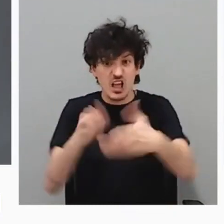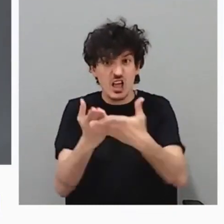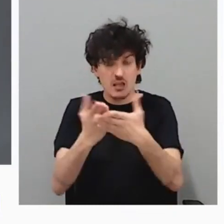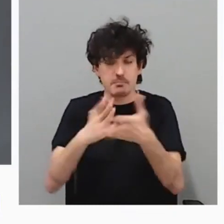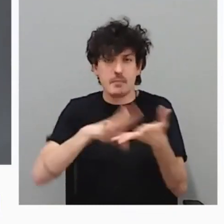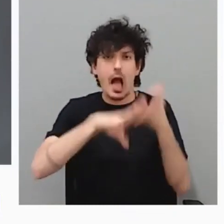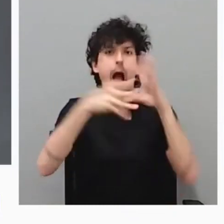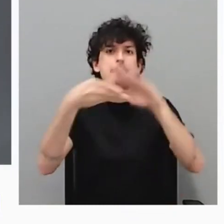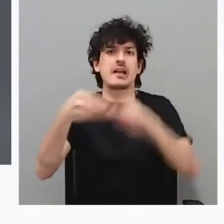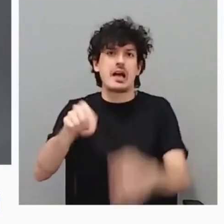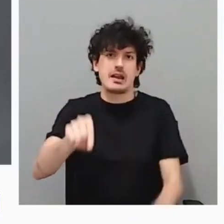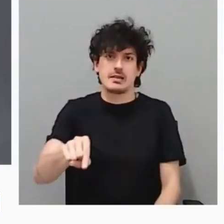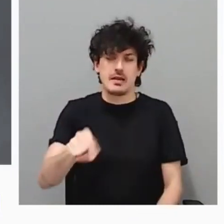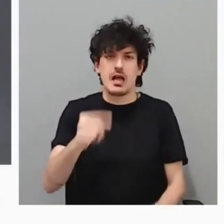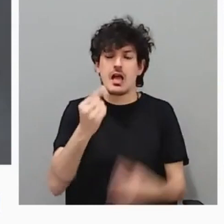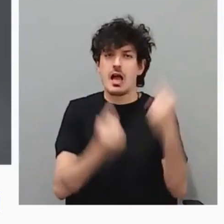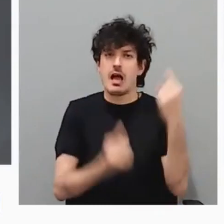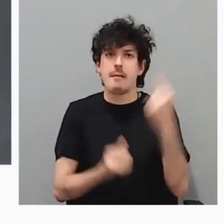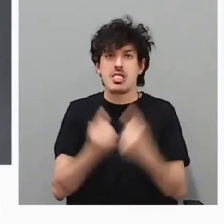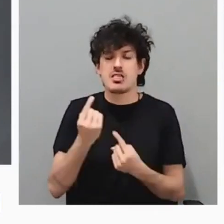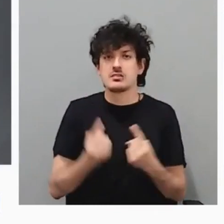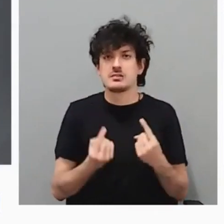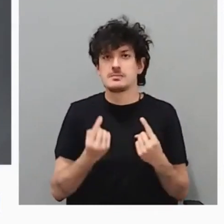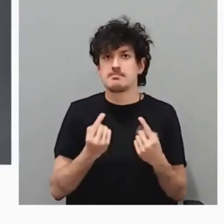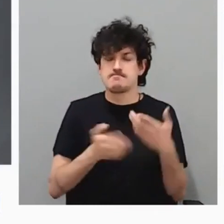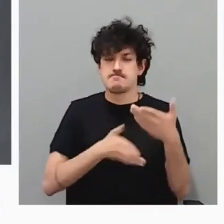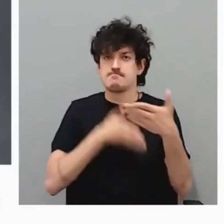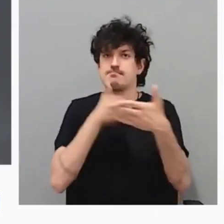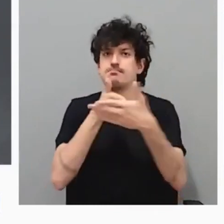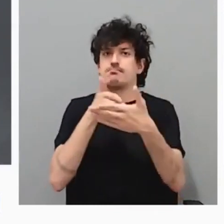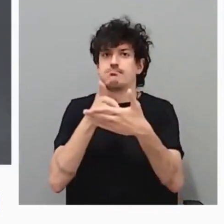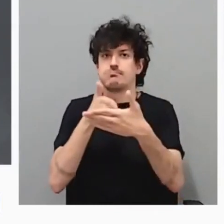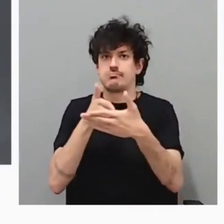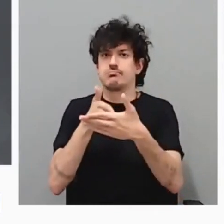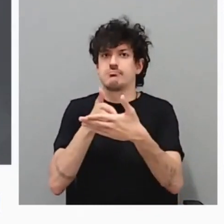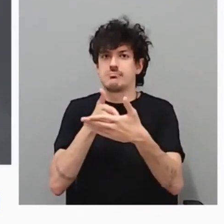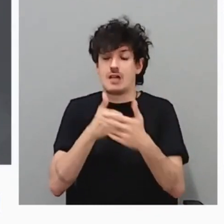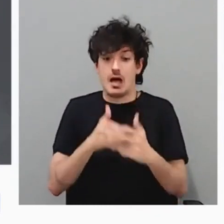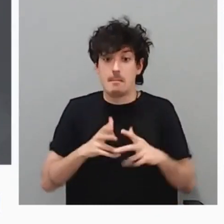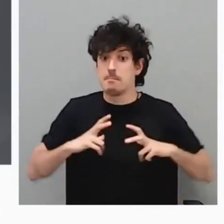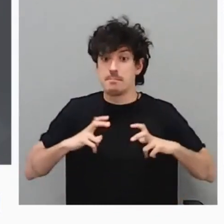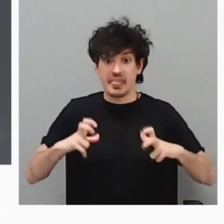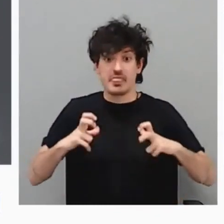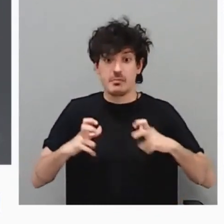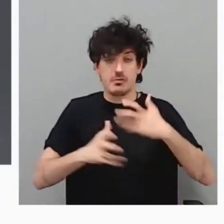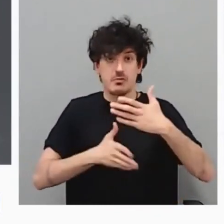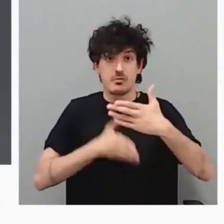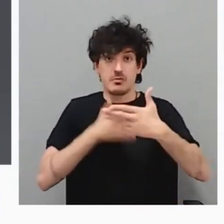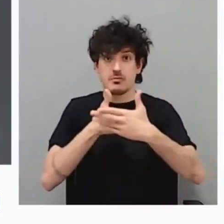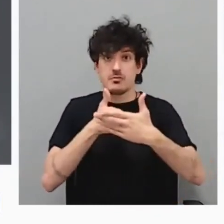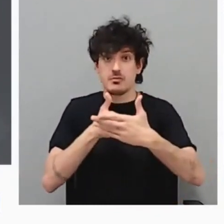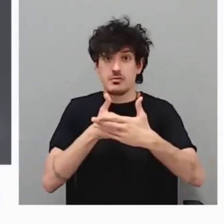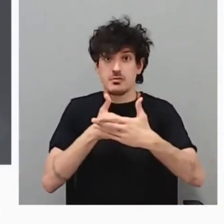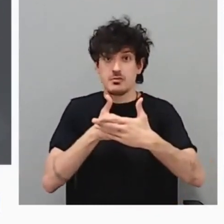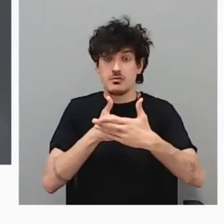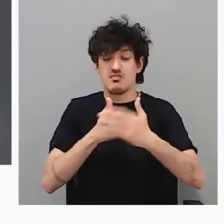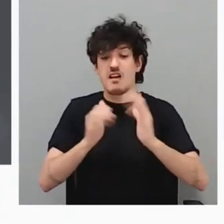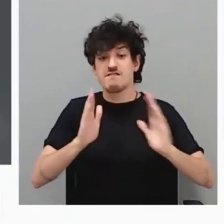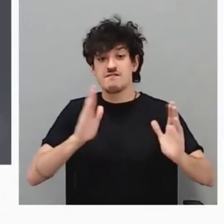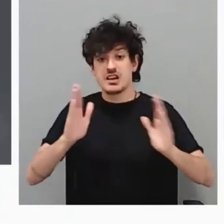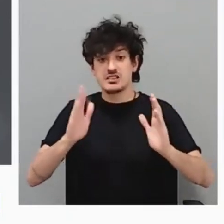que nos han surgido barreras, ¿no?, iniciales, sobre todo con el producto. Y en esa fase que hemos tenido de